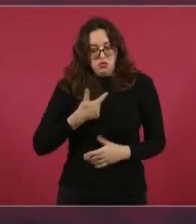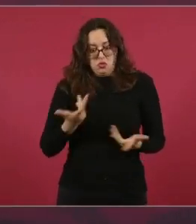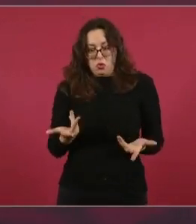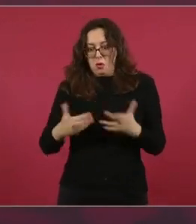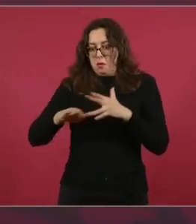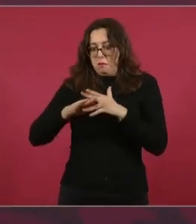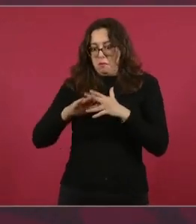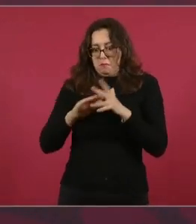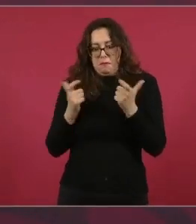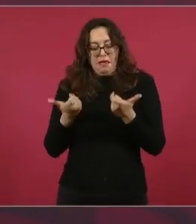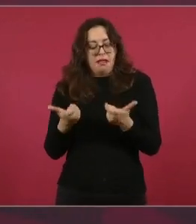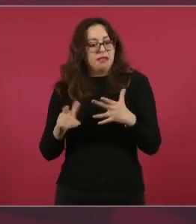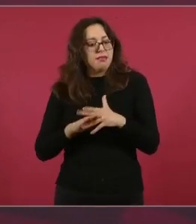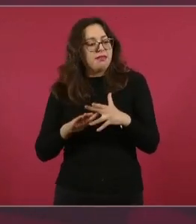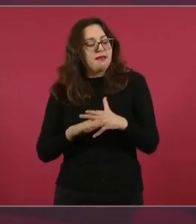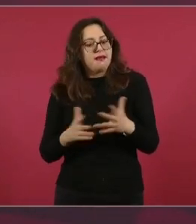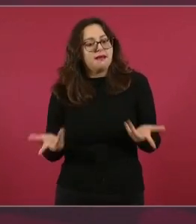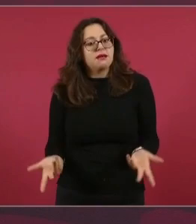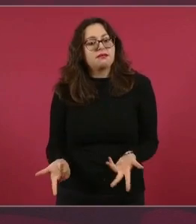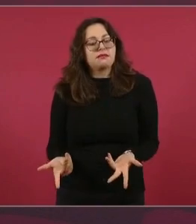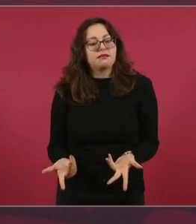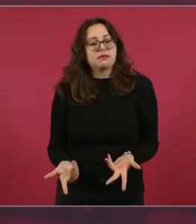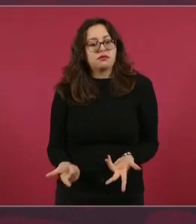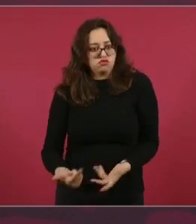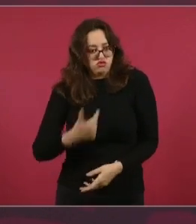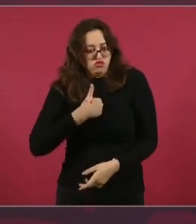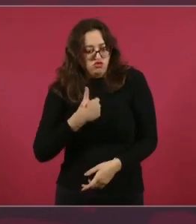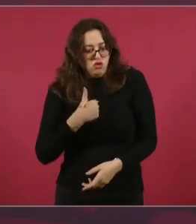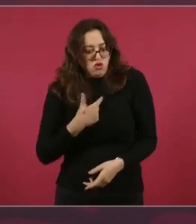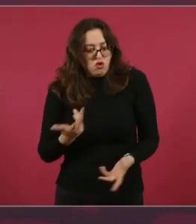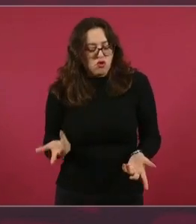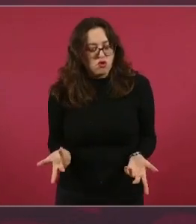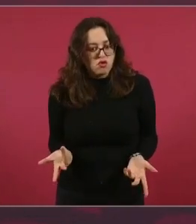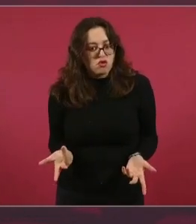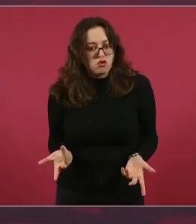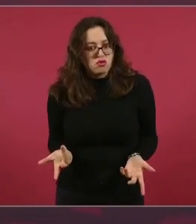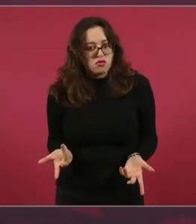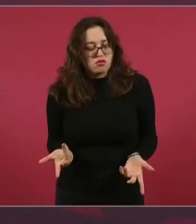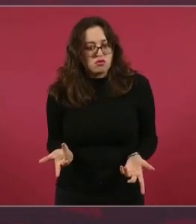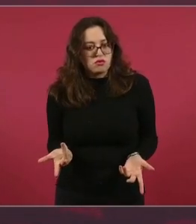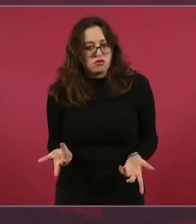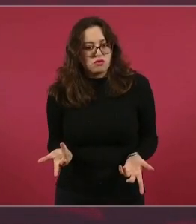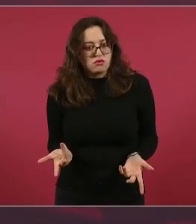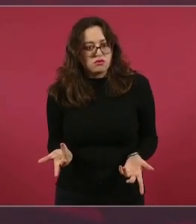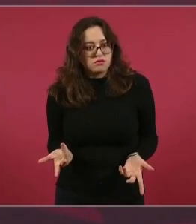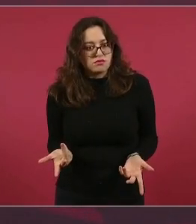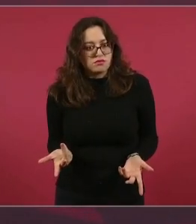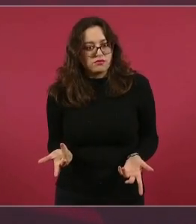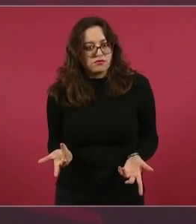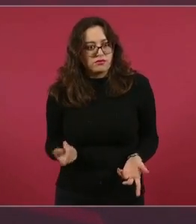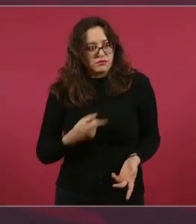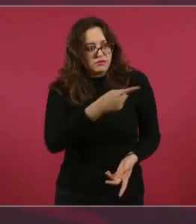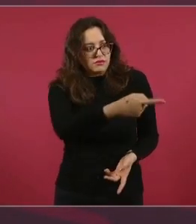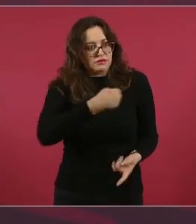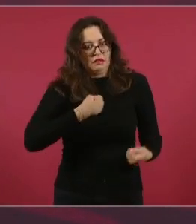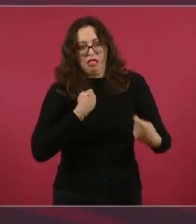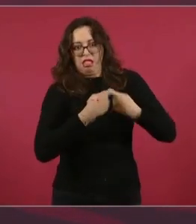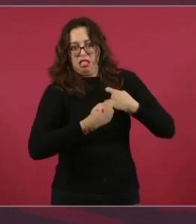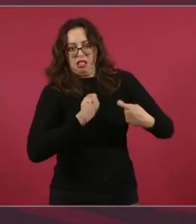tú que eres de la clase media, apoya al bloque que